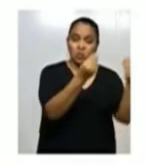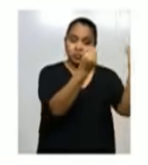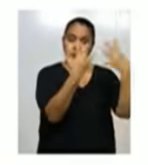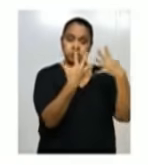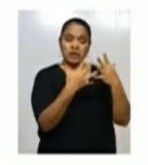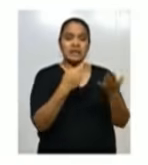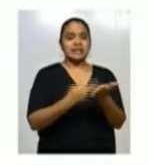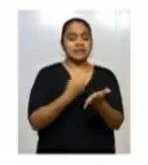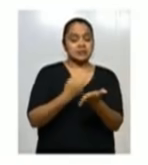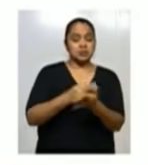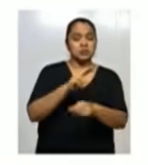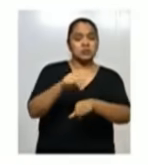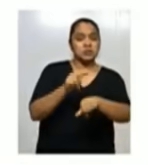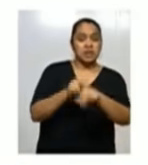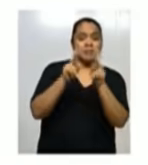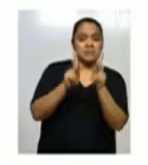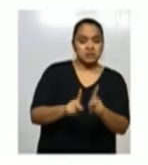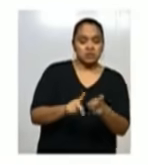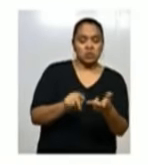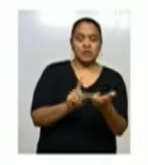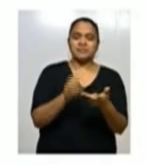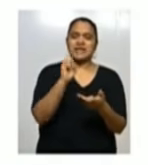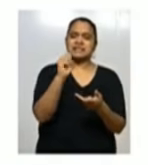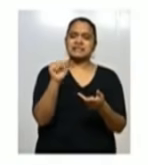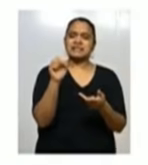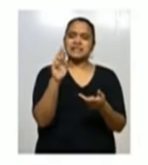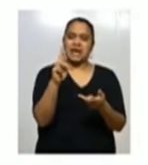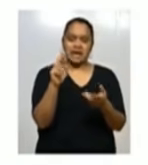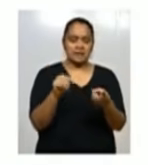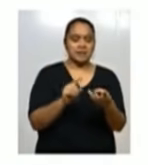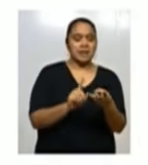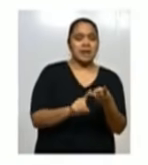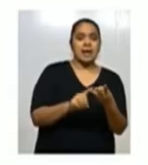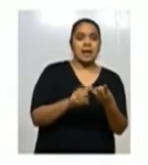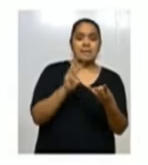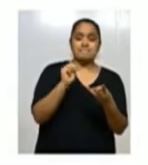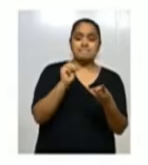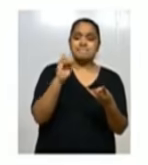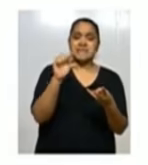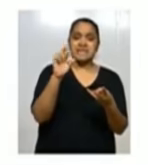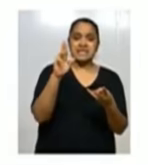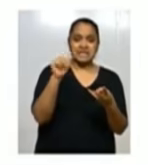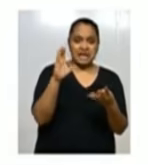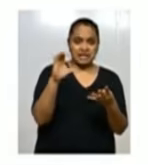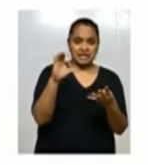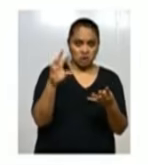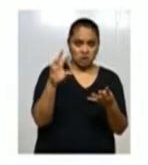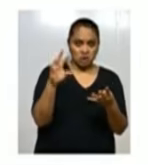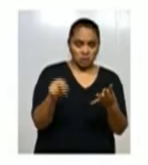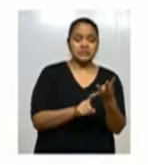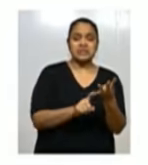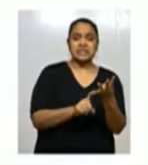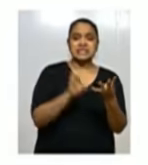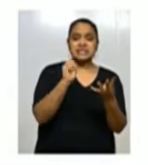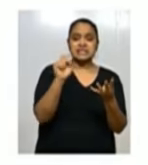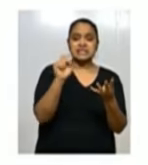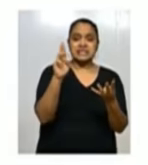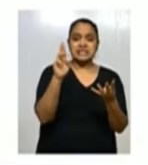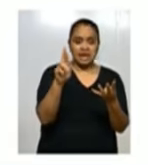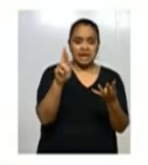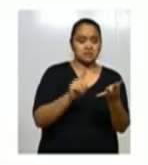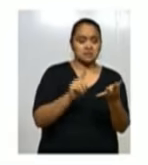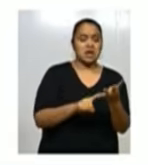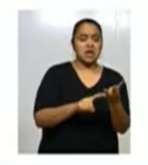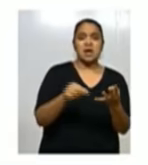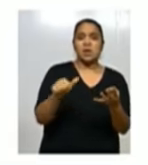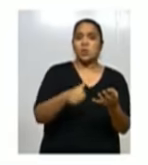Registro Nacional de las Personas, las alcaldías, la SAR, el IP, Migración, Conatel, la ENE, el SANA, Banasupro y el IMA. Estos son los